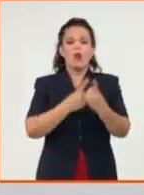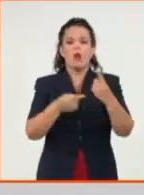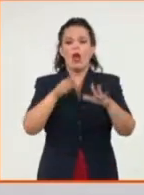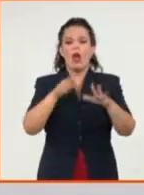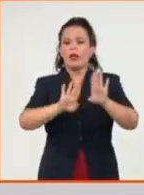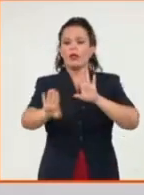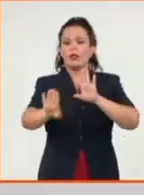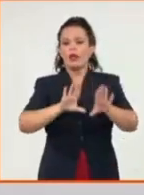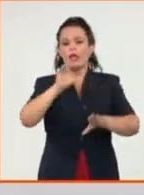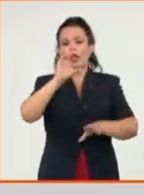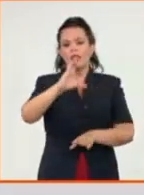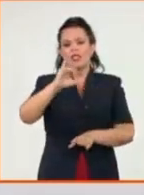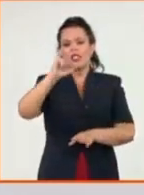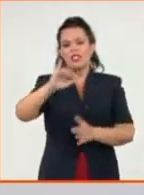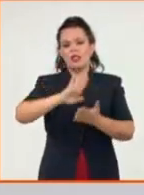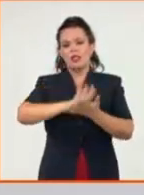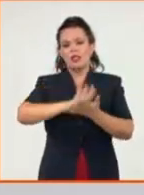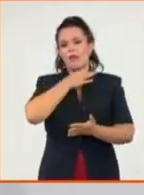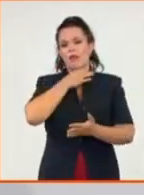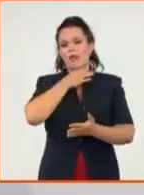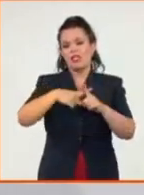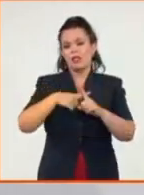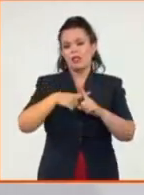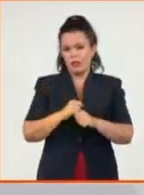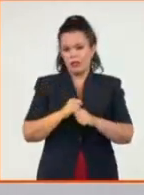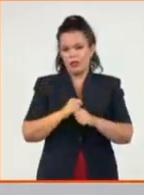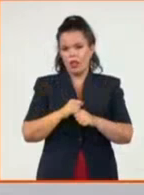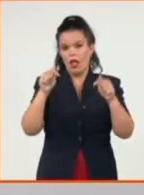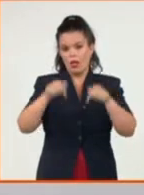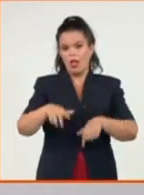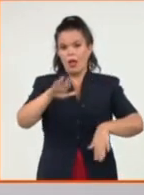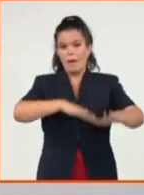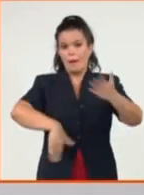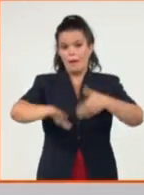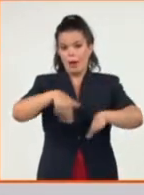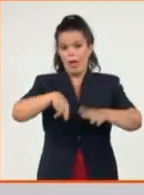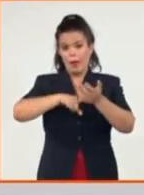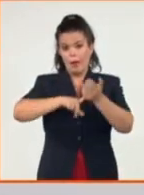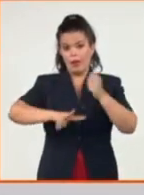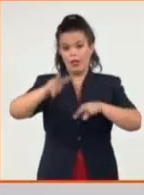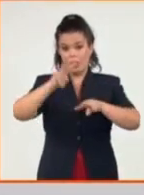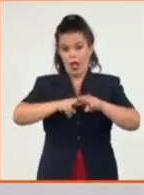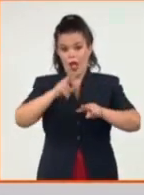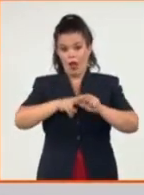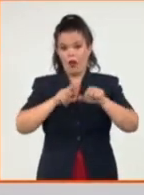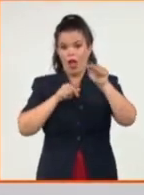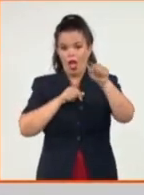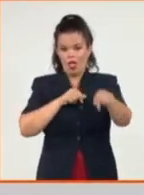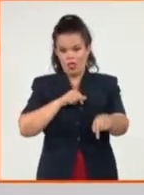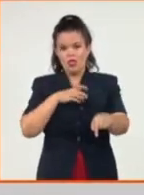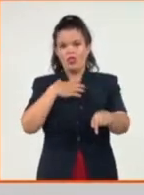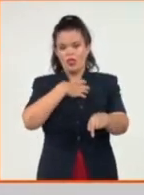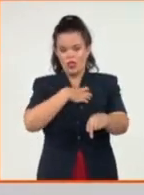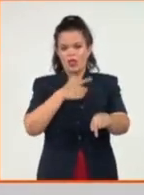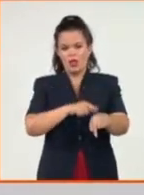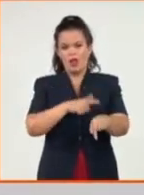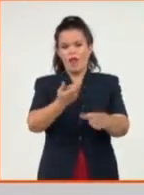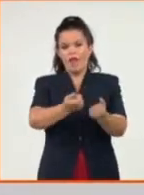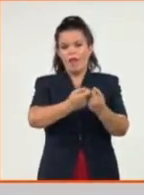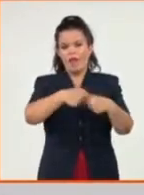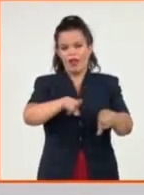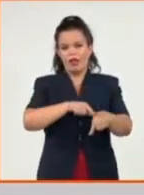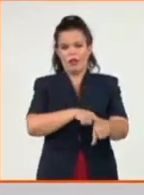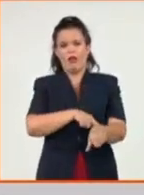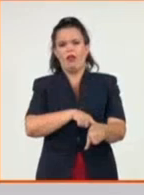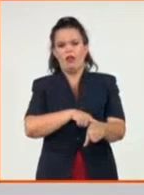playa donde se venden los sistemas fotovoltaicos de un kilowatt hay los hay autónomos con baterías que trabajan al lado de la